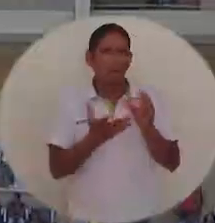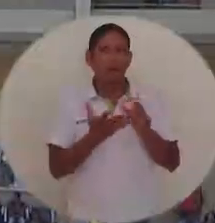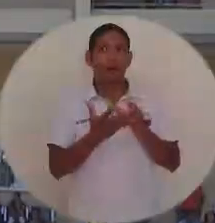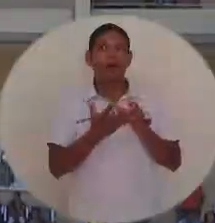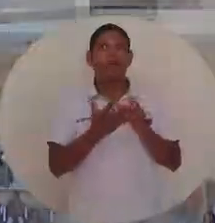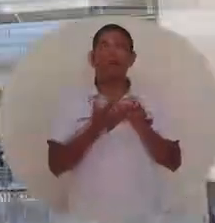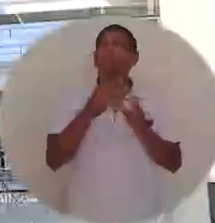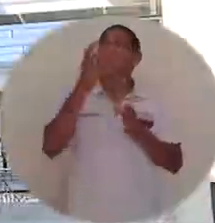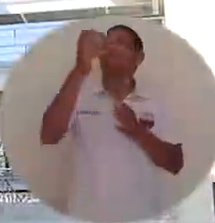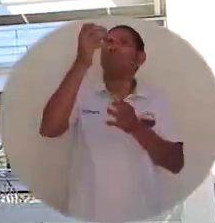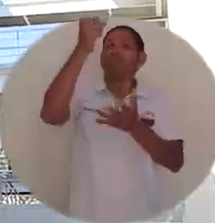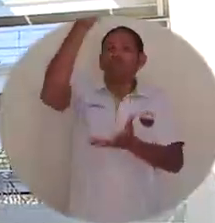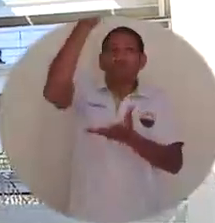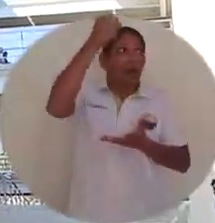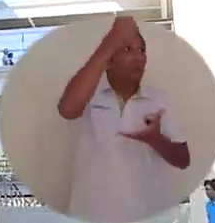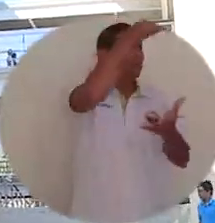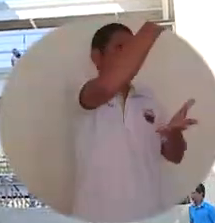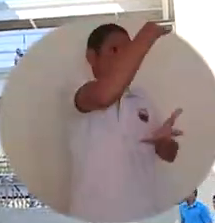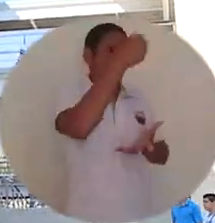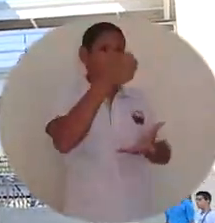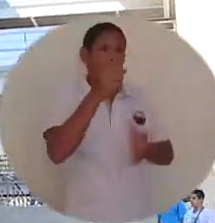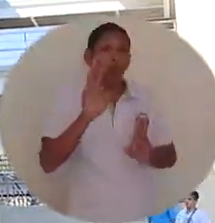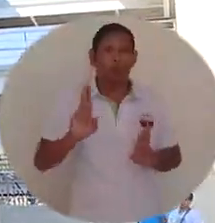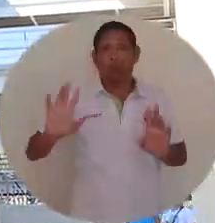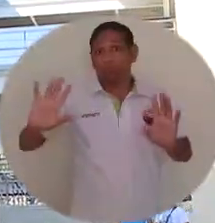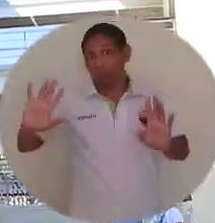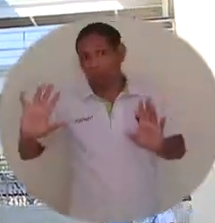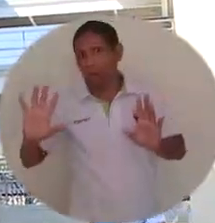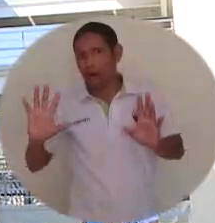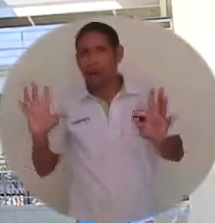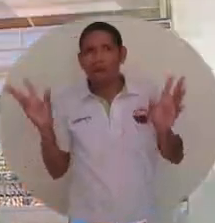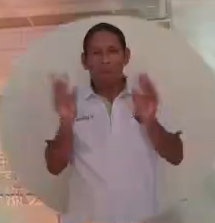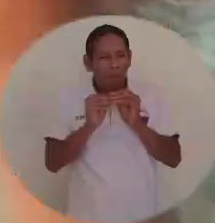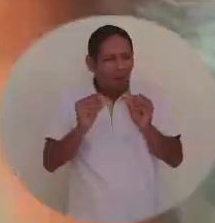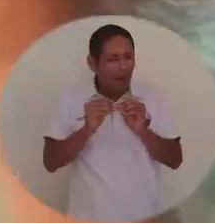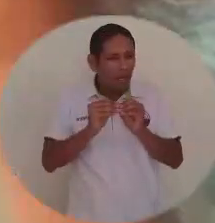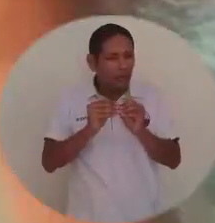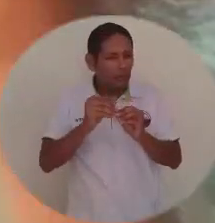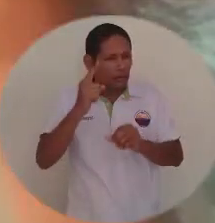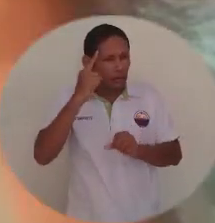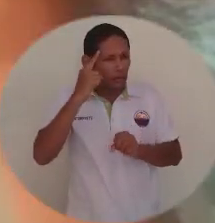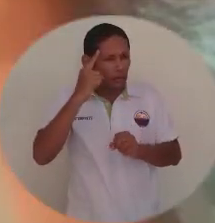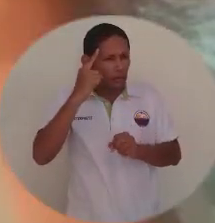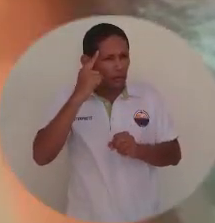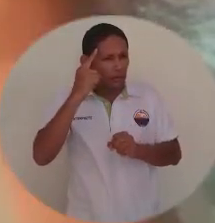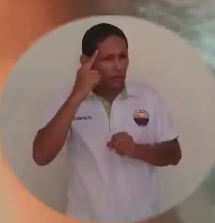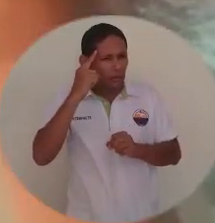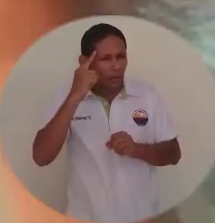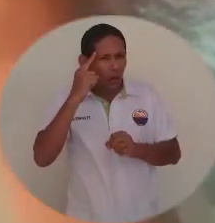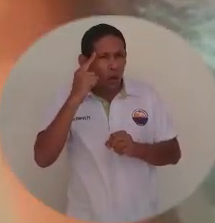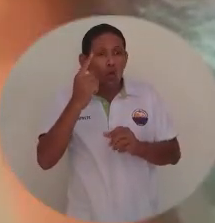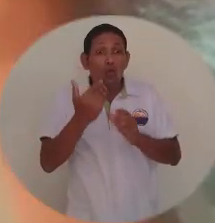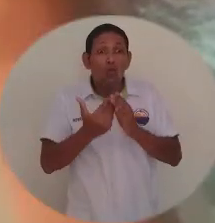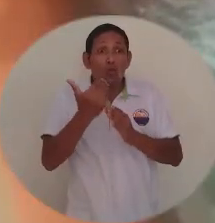un aumento en las transferencias y la forma como se ha tratado de